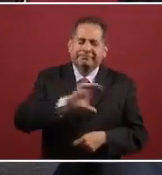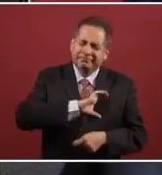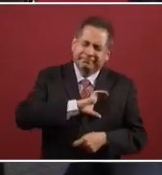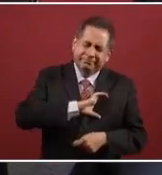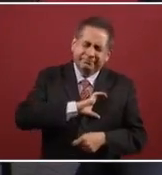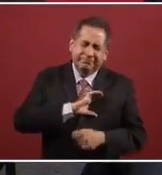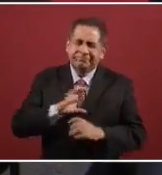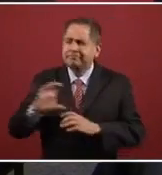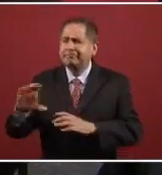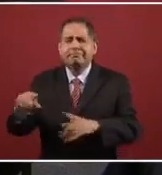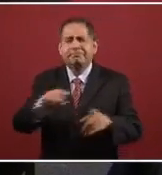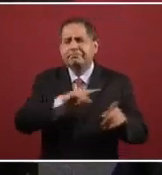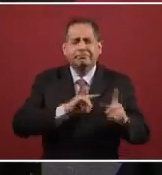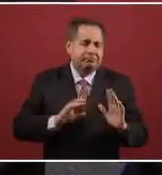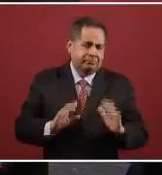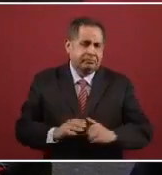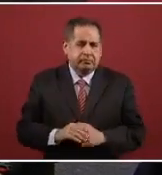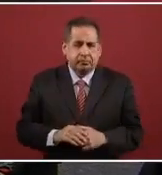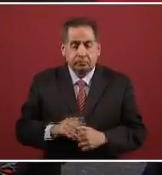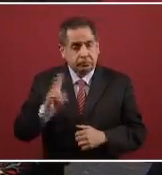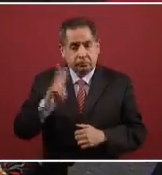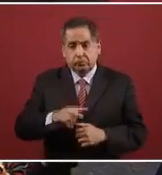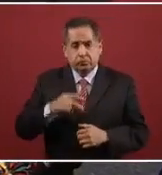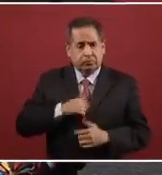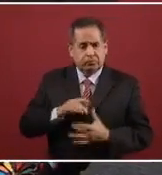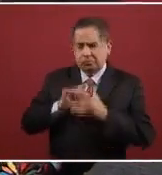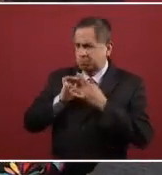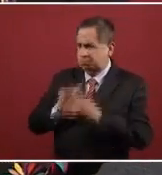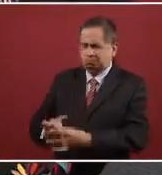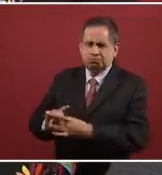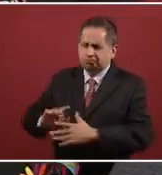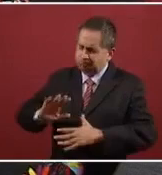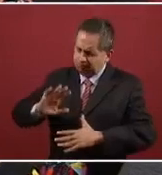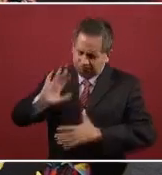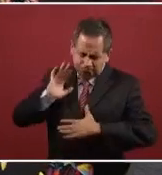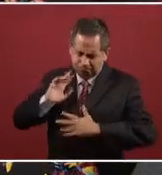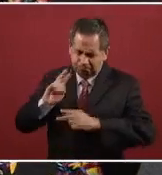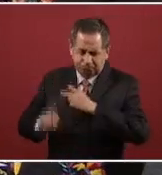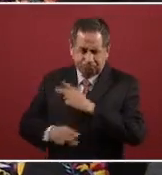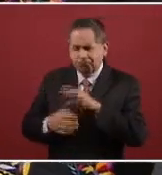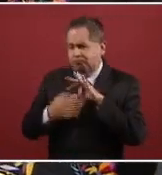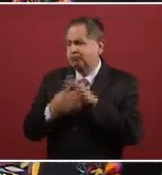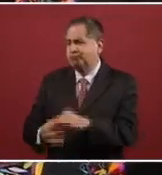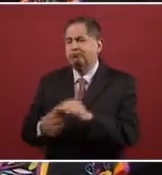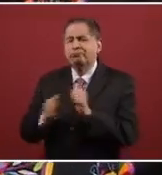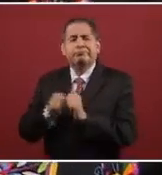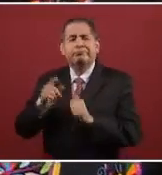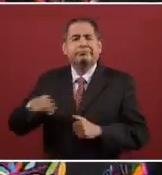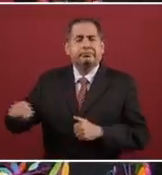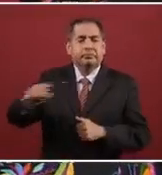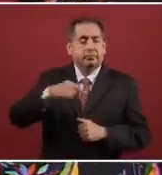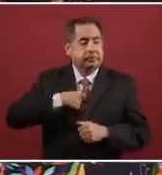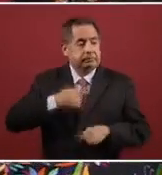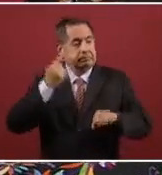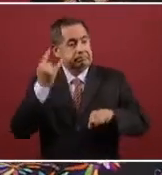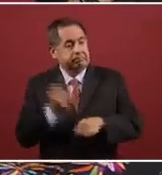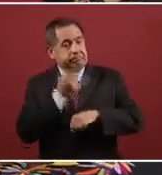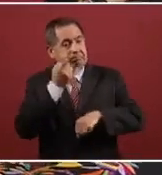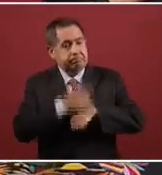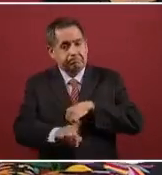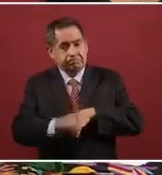Entonces, estoy muy comprometido con la gente, yo no voy a fallar,